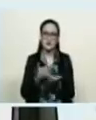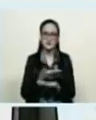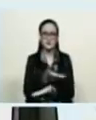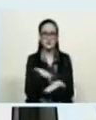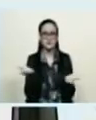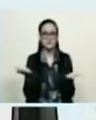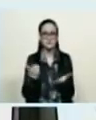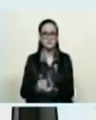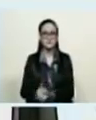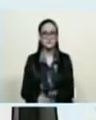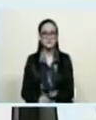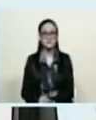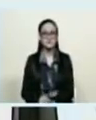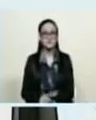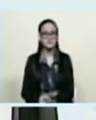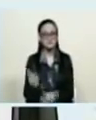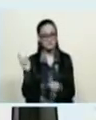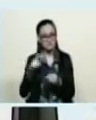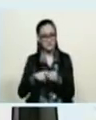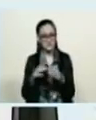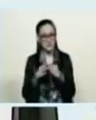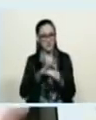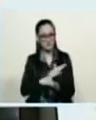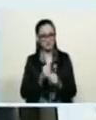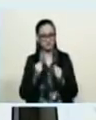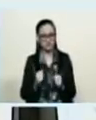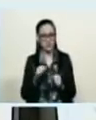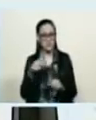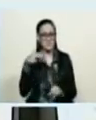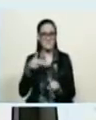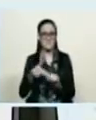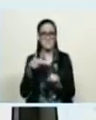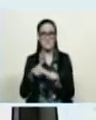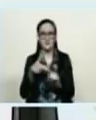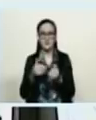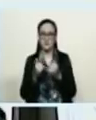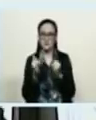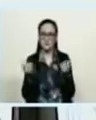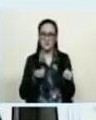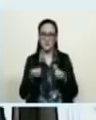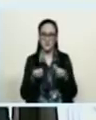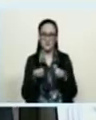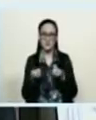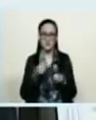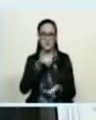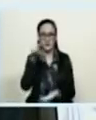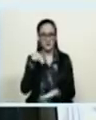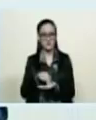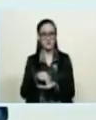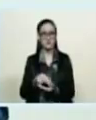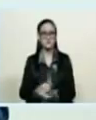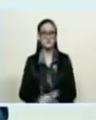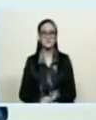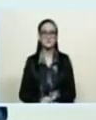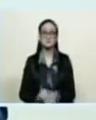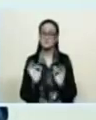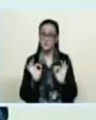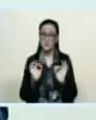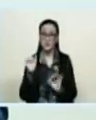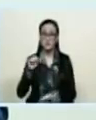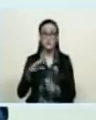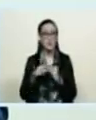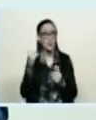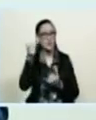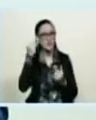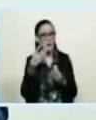usted, está ganada para incorporarse a todo el fortalecimiento del Petro para la independencia económica y financiera nacional. Correcto. Todas